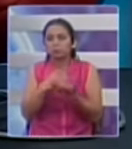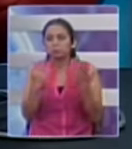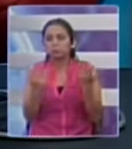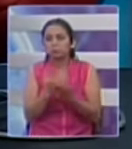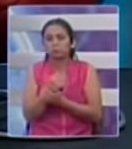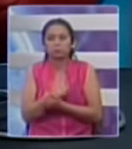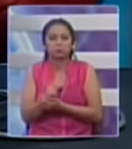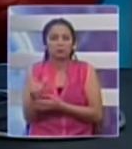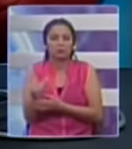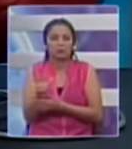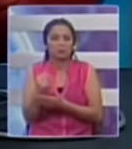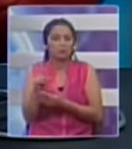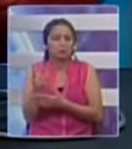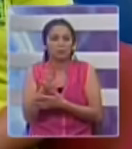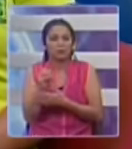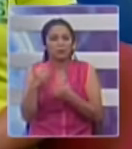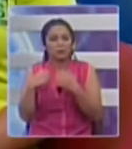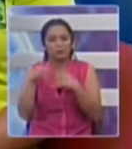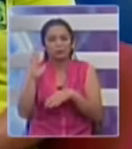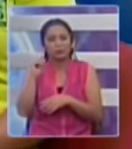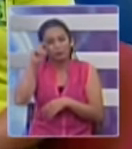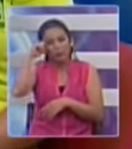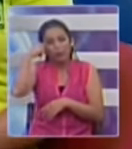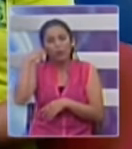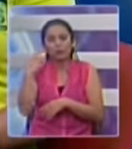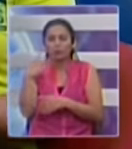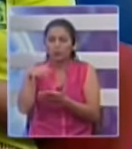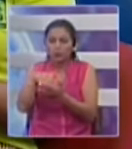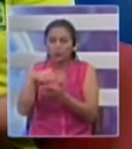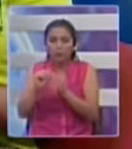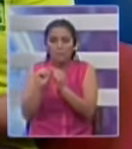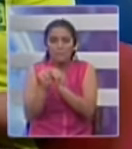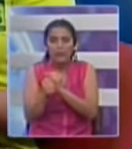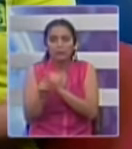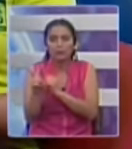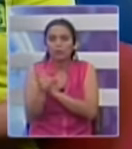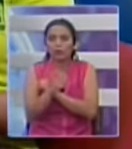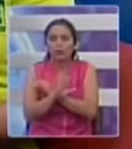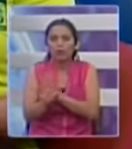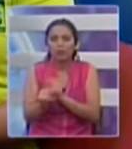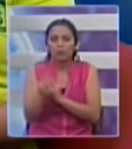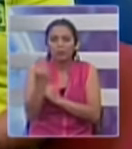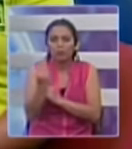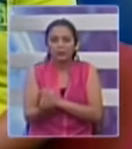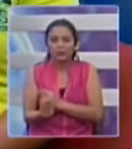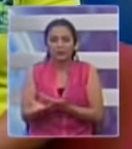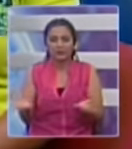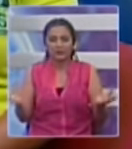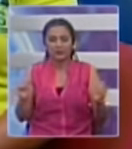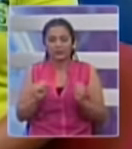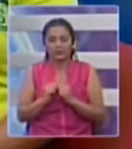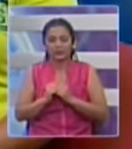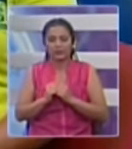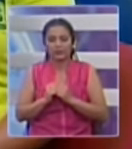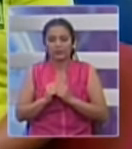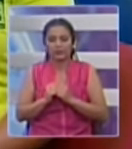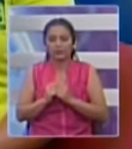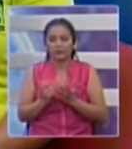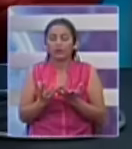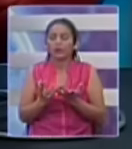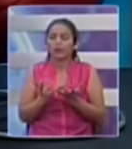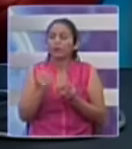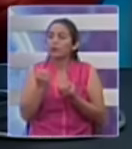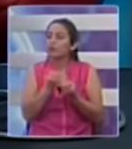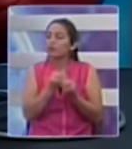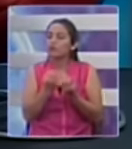graduamos, en mi curso nos graduamos 29. Eso es lo que nos queremos. Queremos que la mayor cantidad de jóvenes se gradúen con una carrera superior.